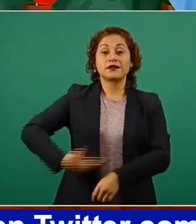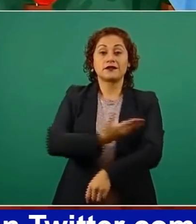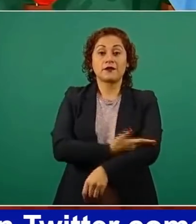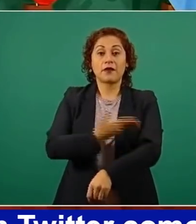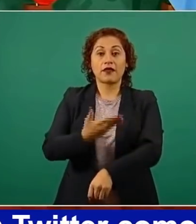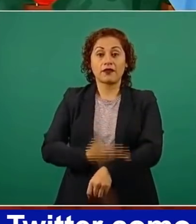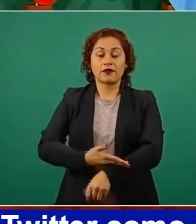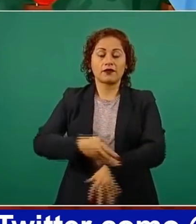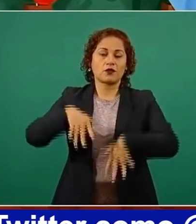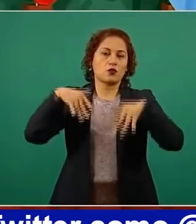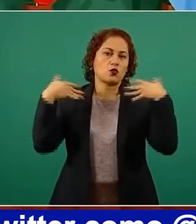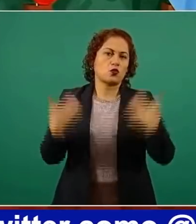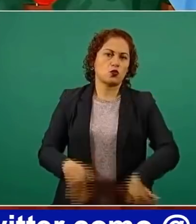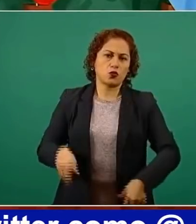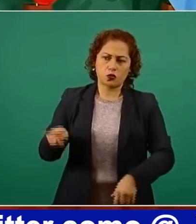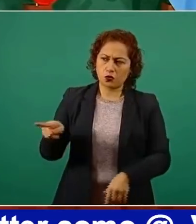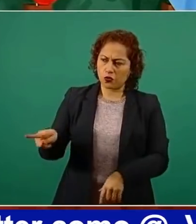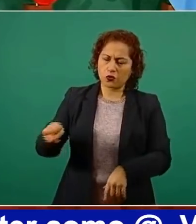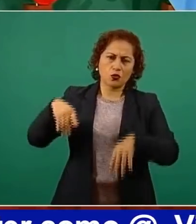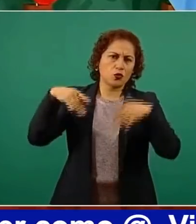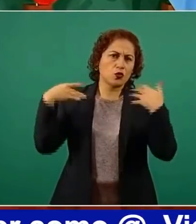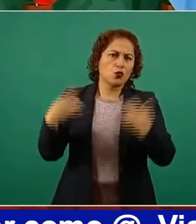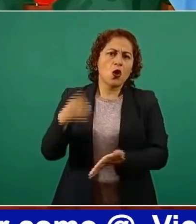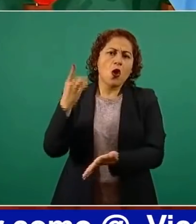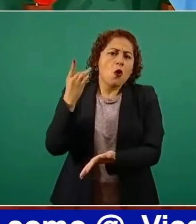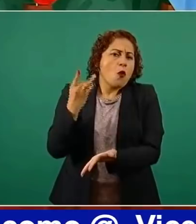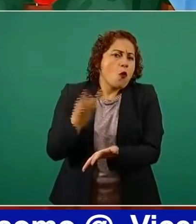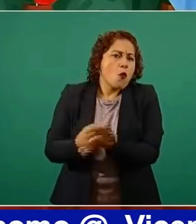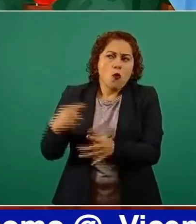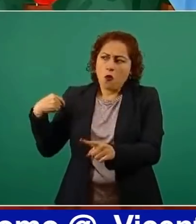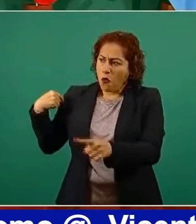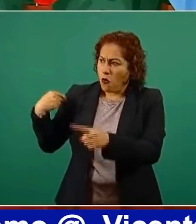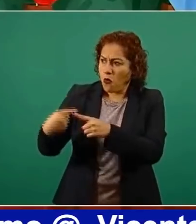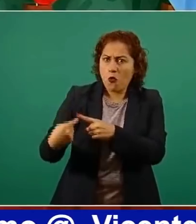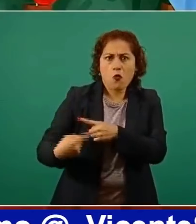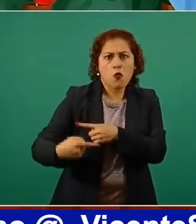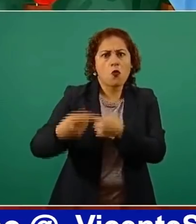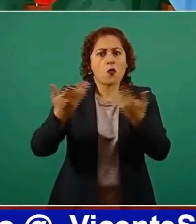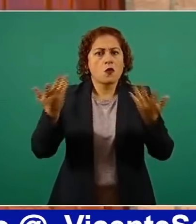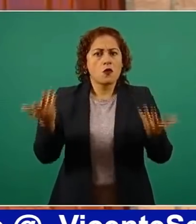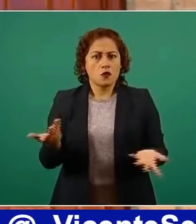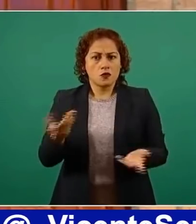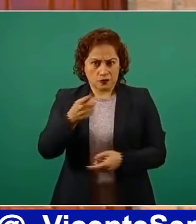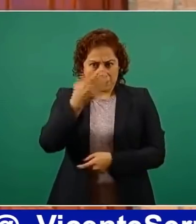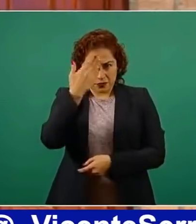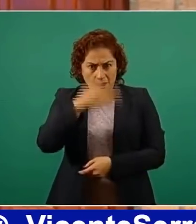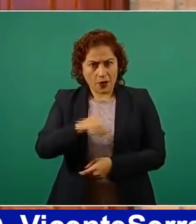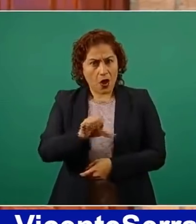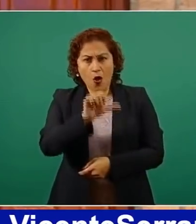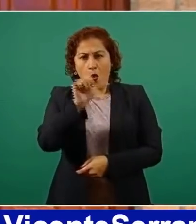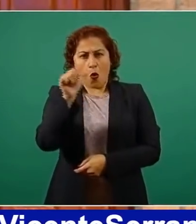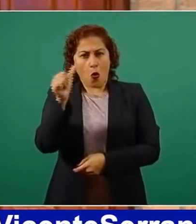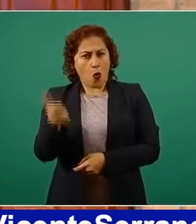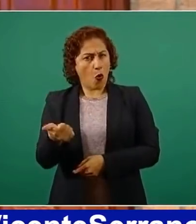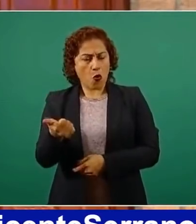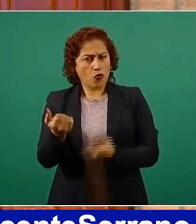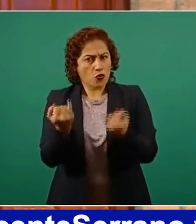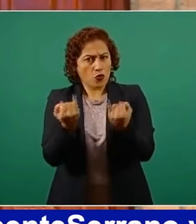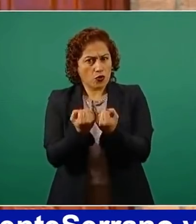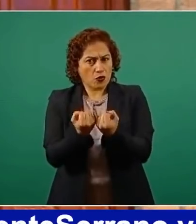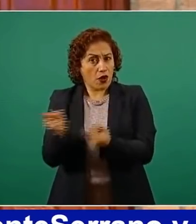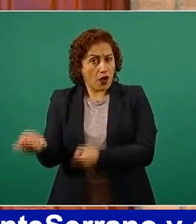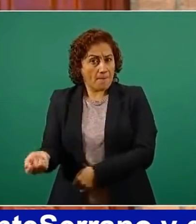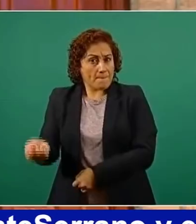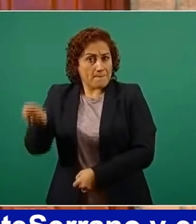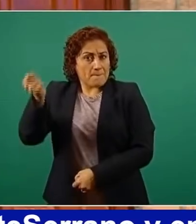único. ¿O acaso sabemos de otro presidente en la historia de México que haya escrito a los